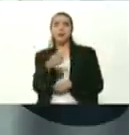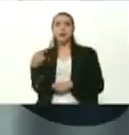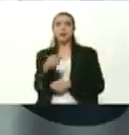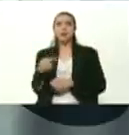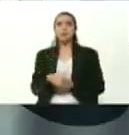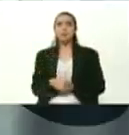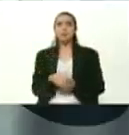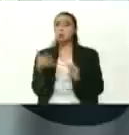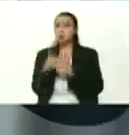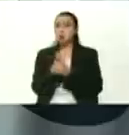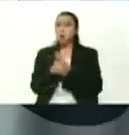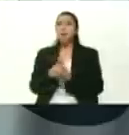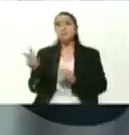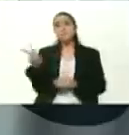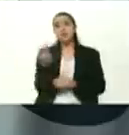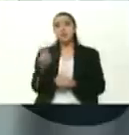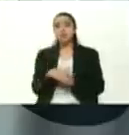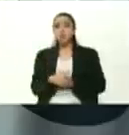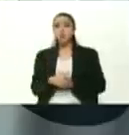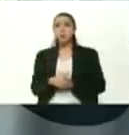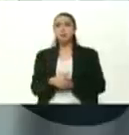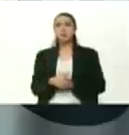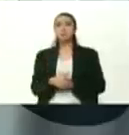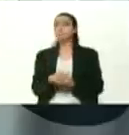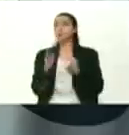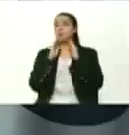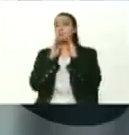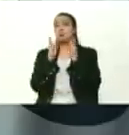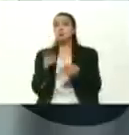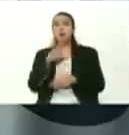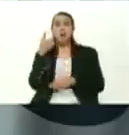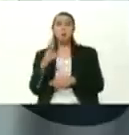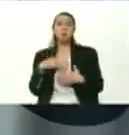de lo que pasa en el país para sacar una ventaja política.